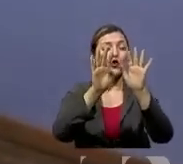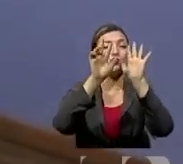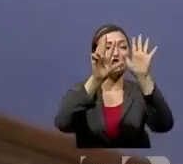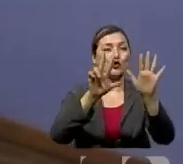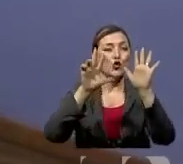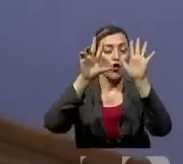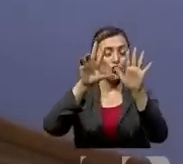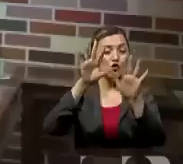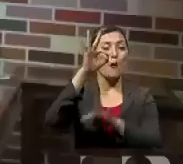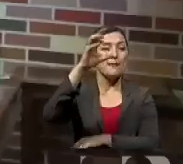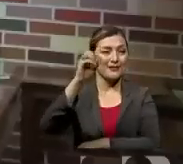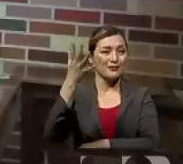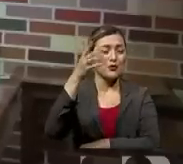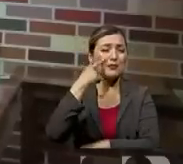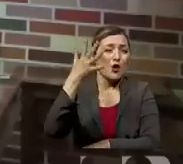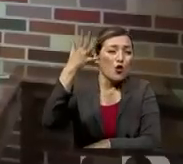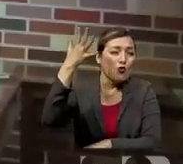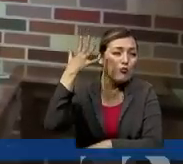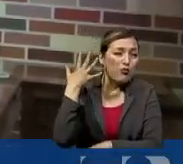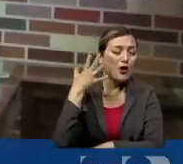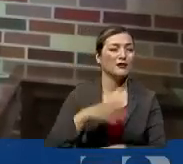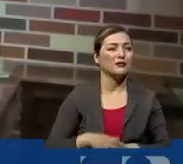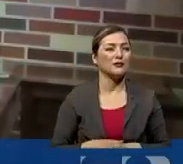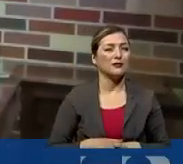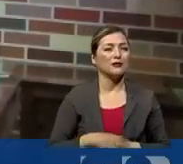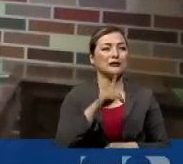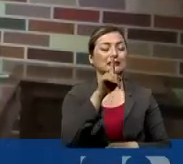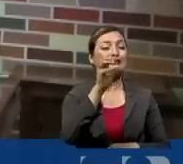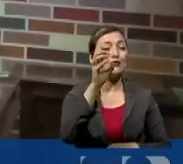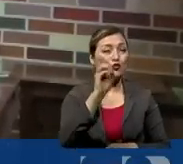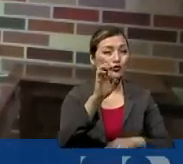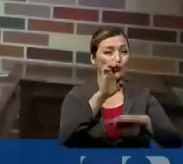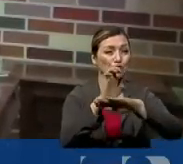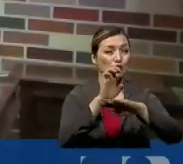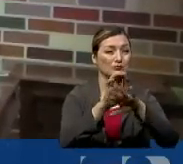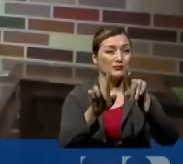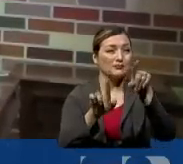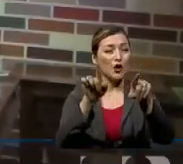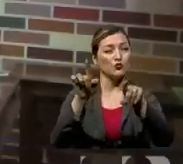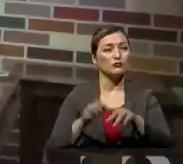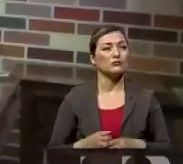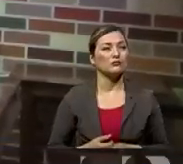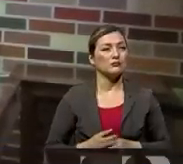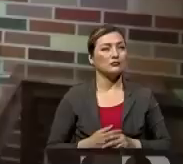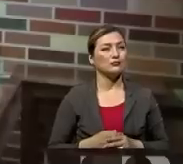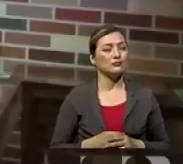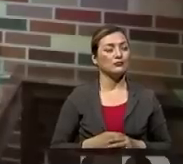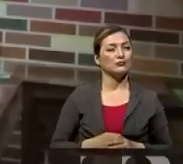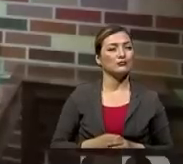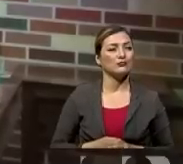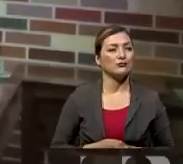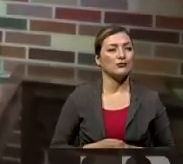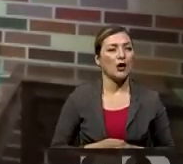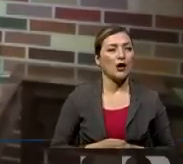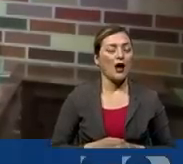las más antiguas del país. Las botellas son 100% ecuatorianas, también tenemos algunas que son internacionales, pero se